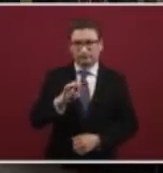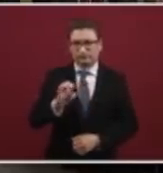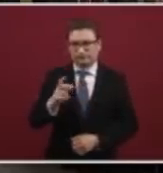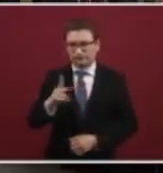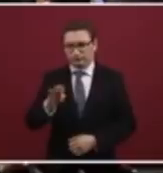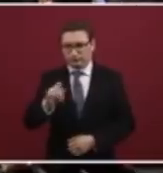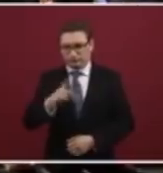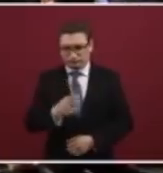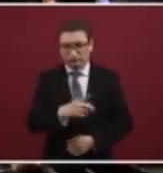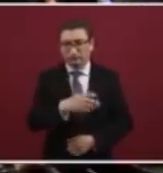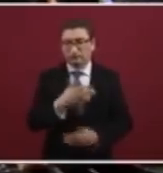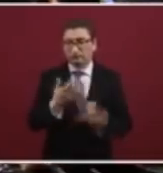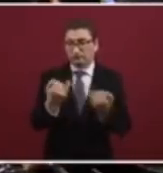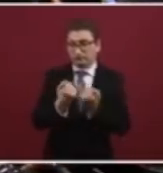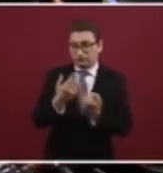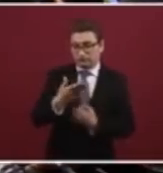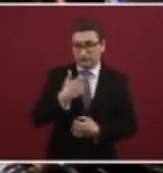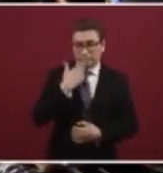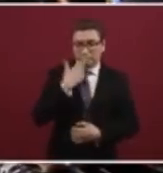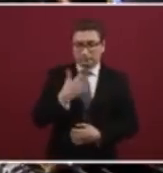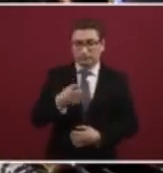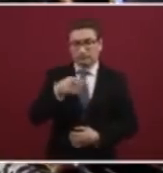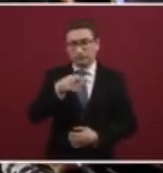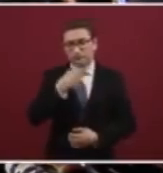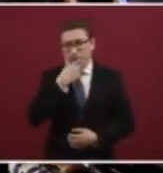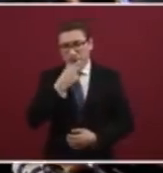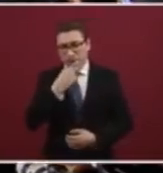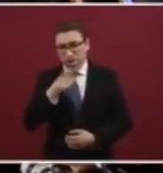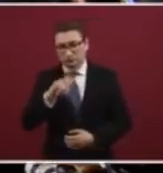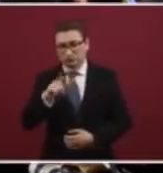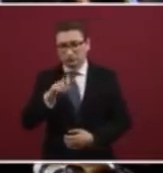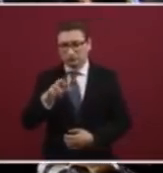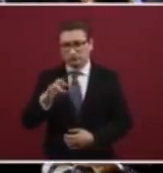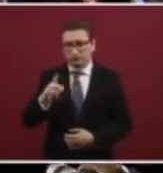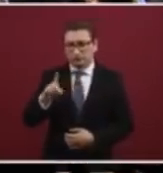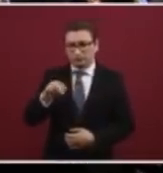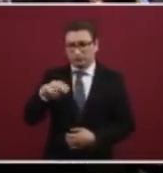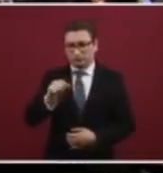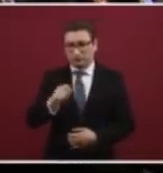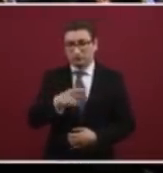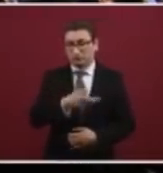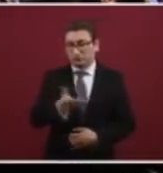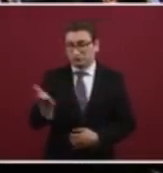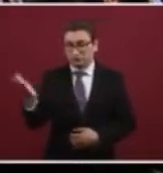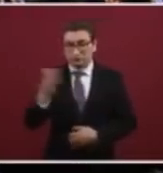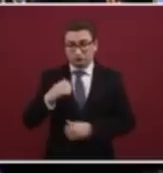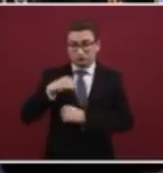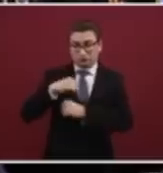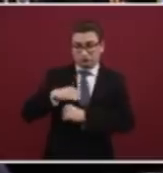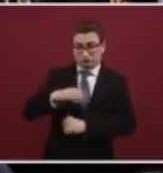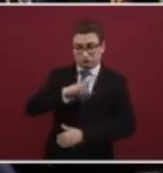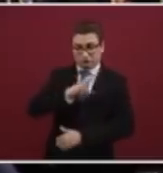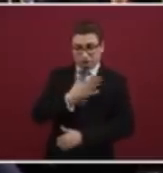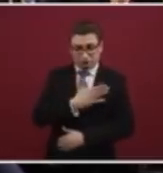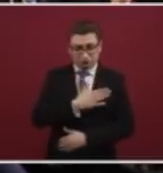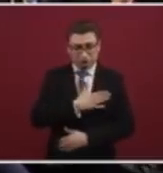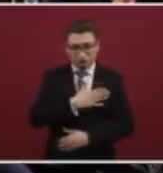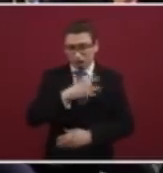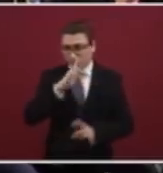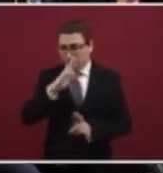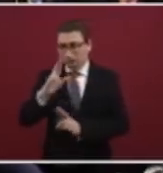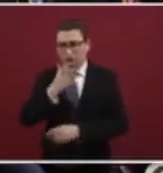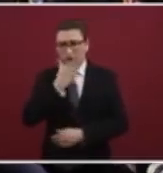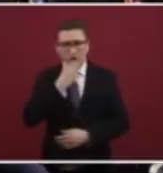lázaro cárdenas batel distinguidas autoridades españolas señoras y señores